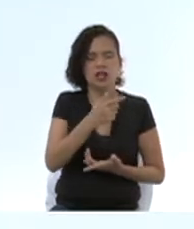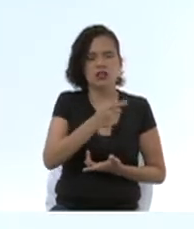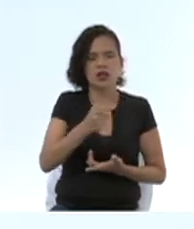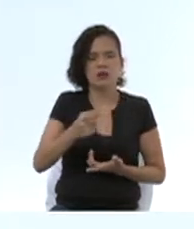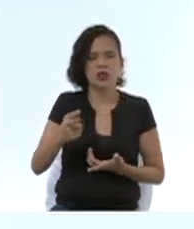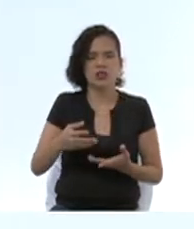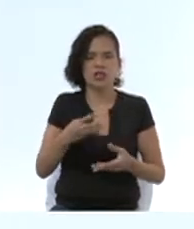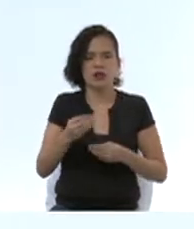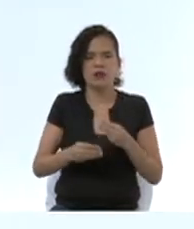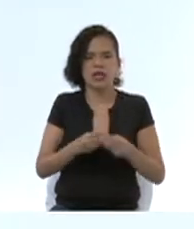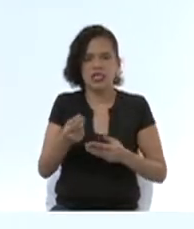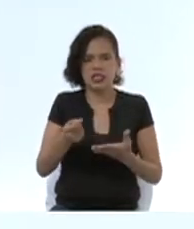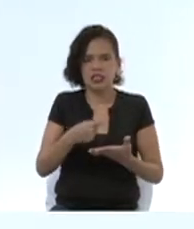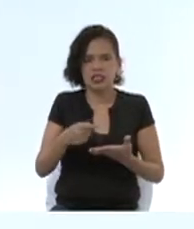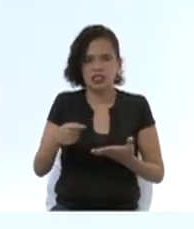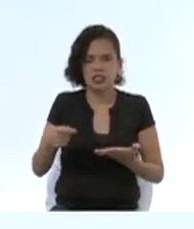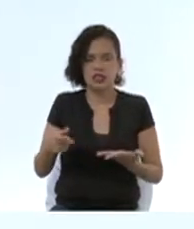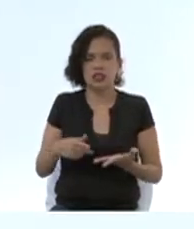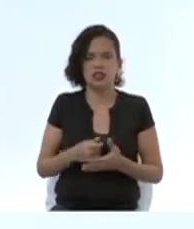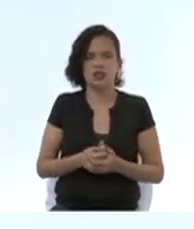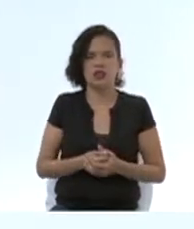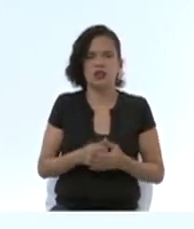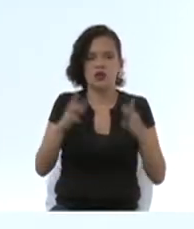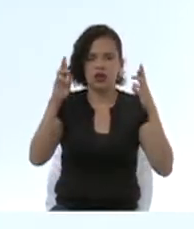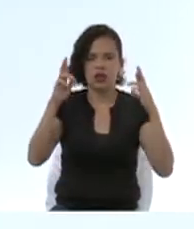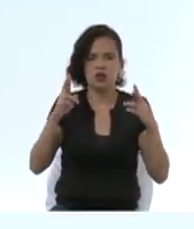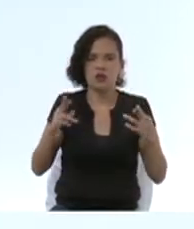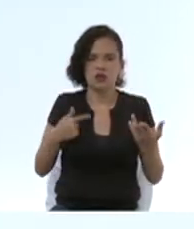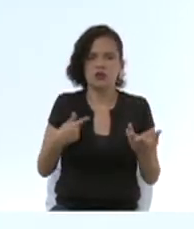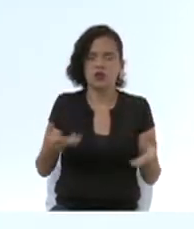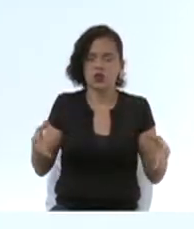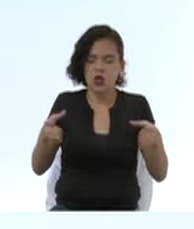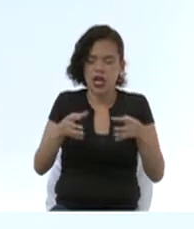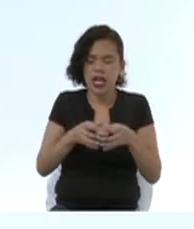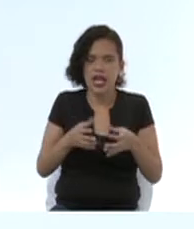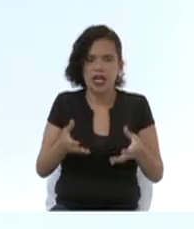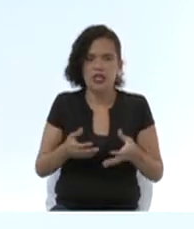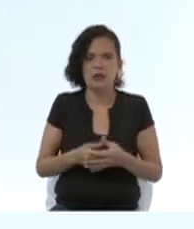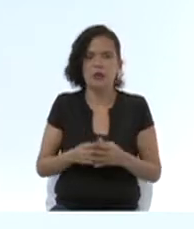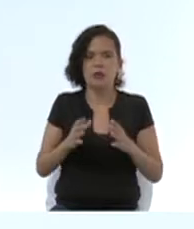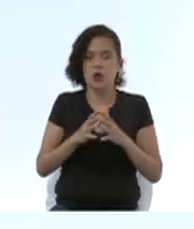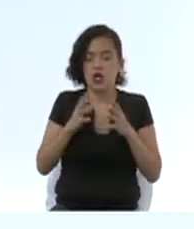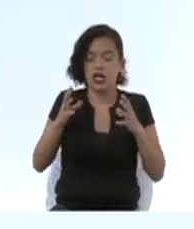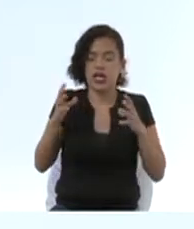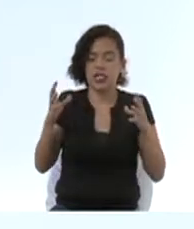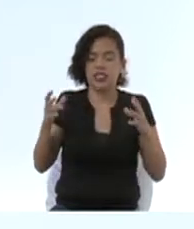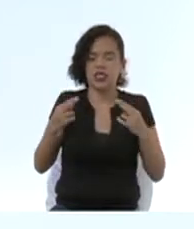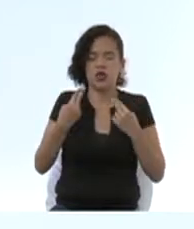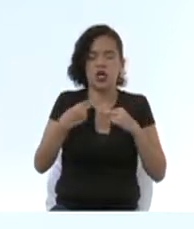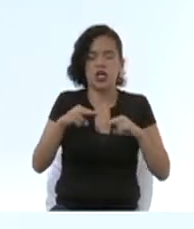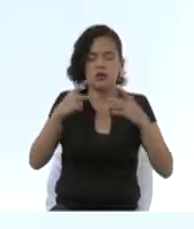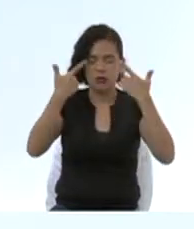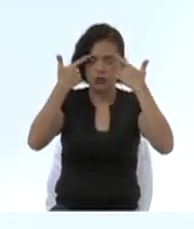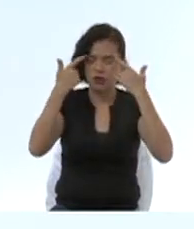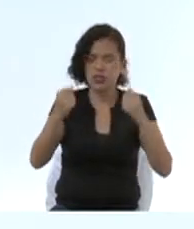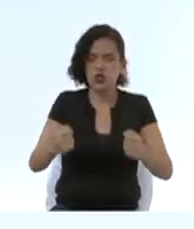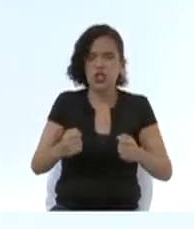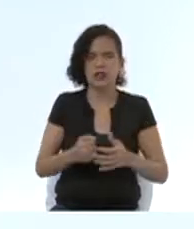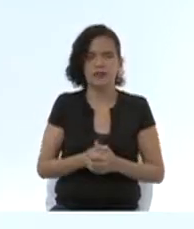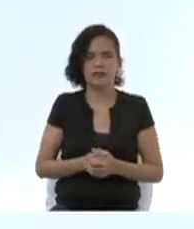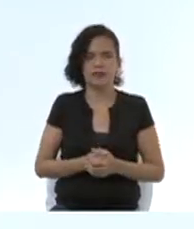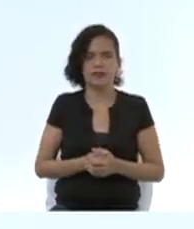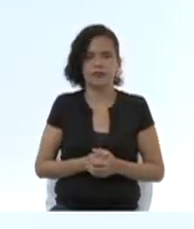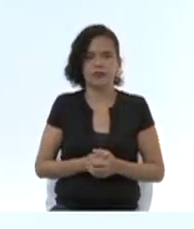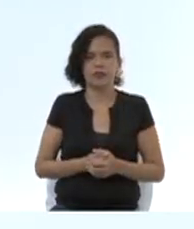grabar, elaboración de guiones, de recursos, y de verdad que hemos sido un equipo muy... Hemos ido creciendo a nivel laboral, a nivel profesional.